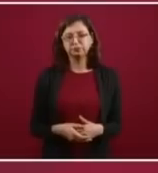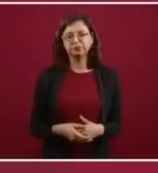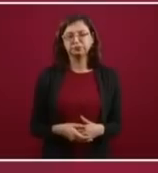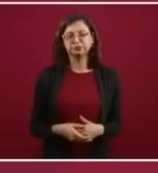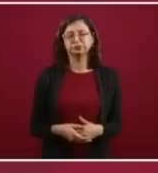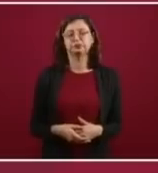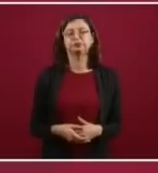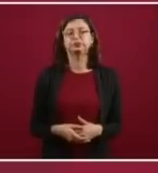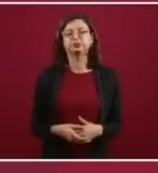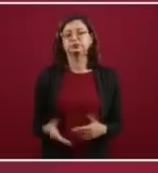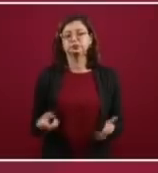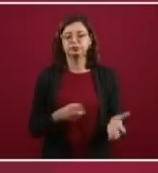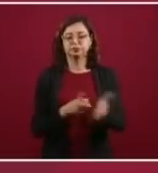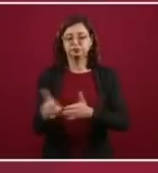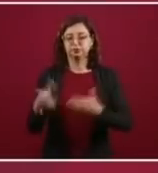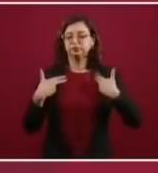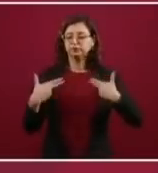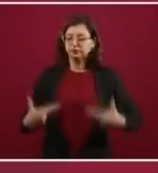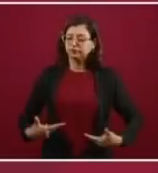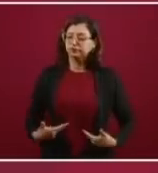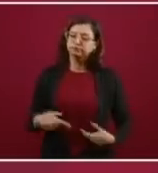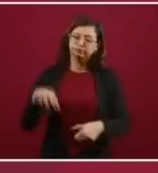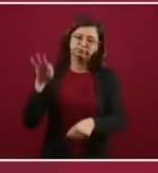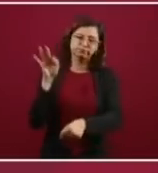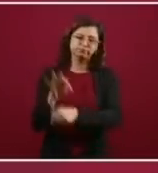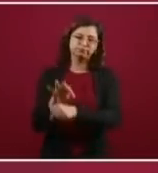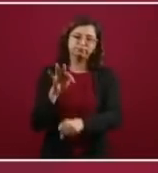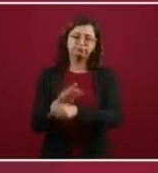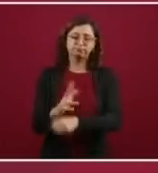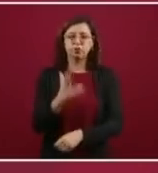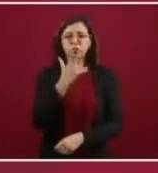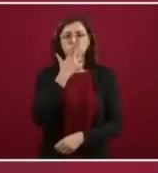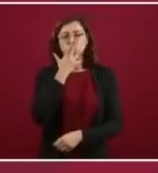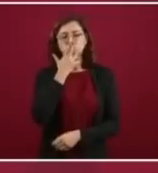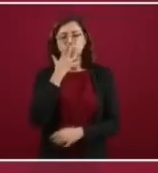defensa de los derechos humanos,